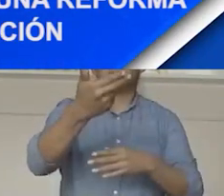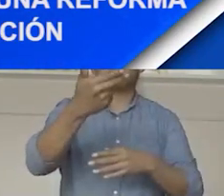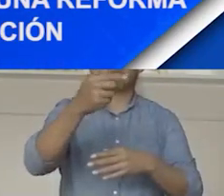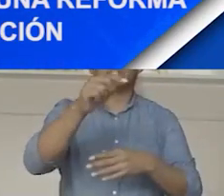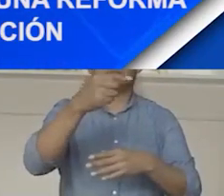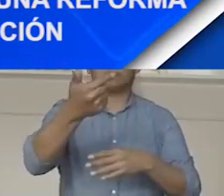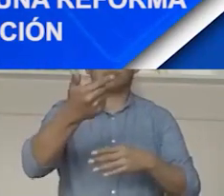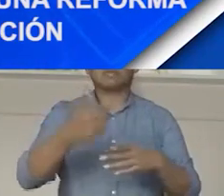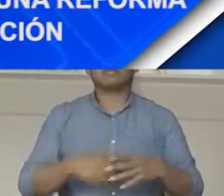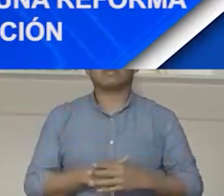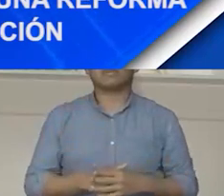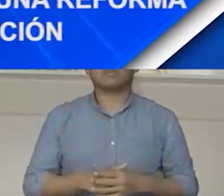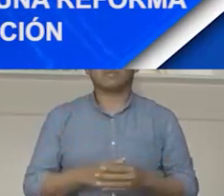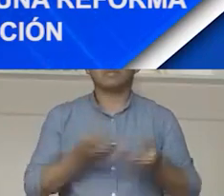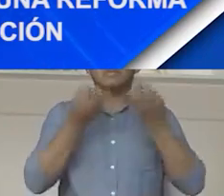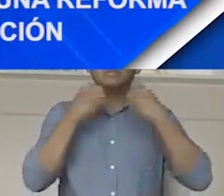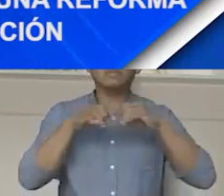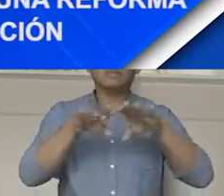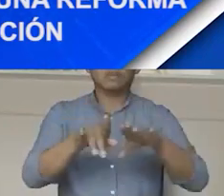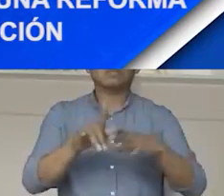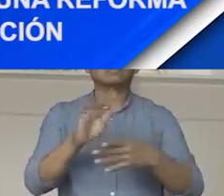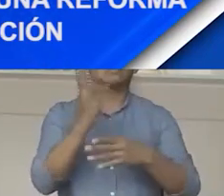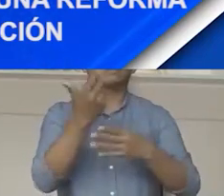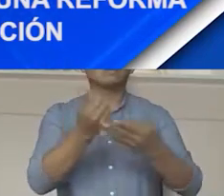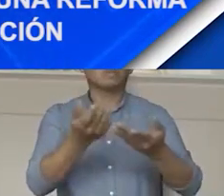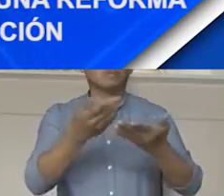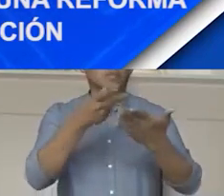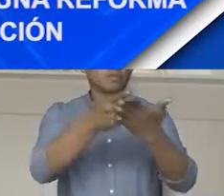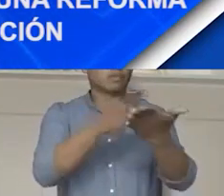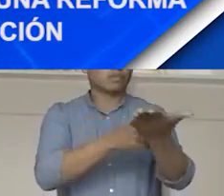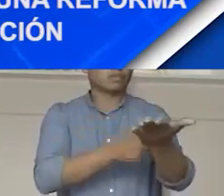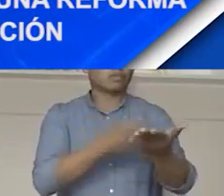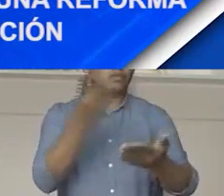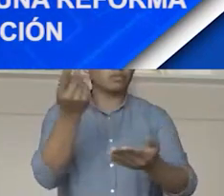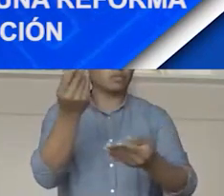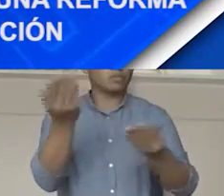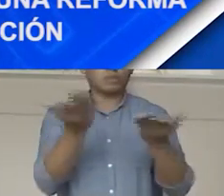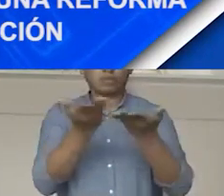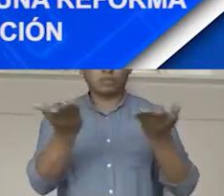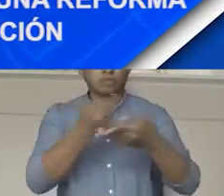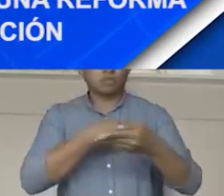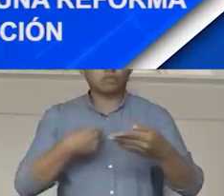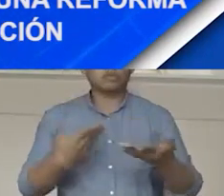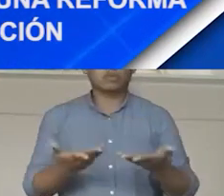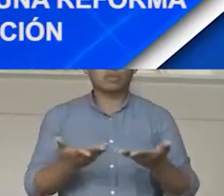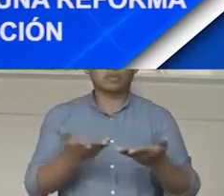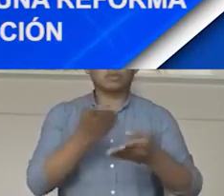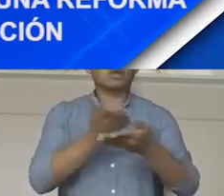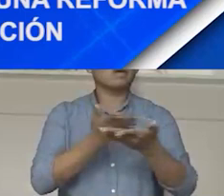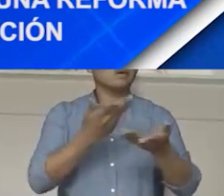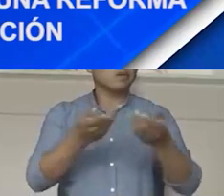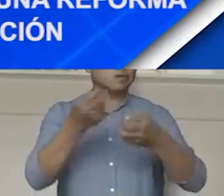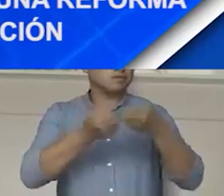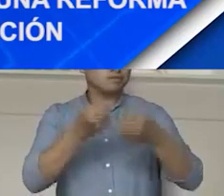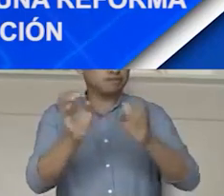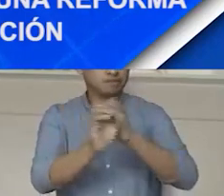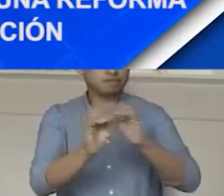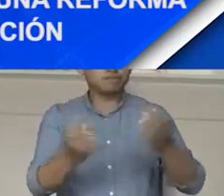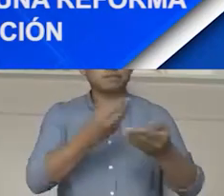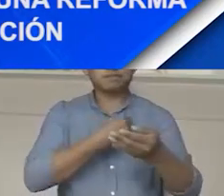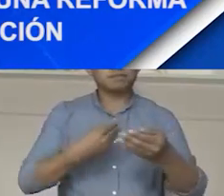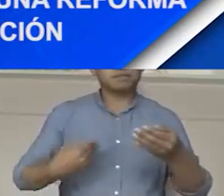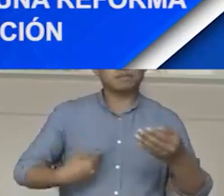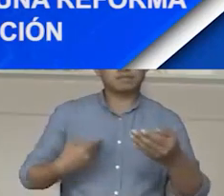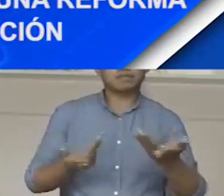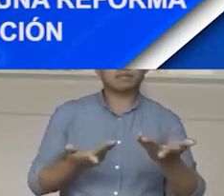87. Informe de ejecución presupuestaria. Sin perjuicio de las facultades propias del